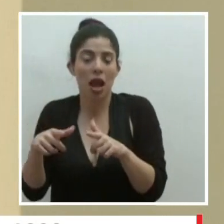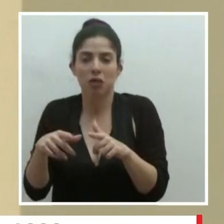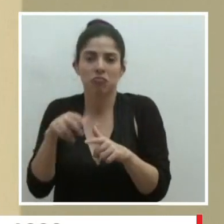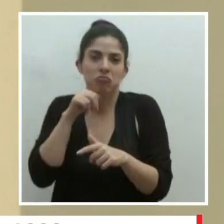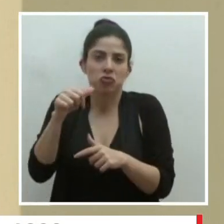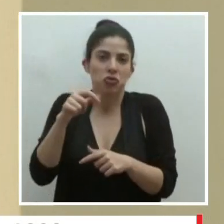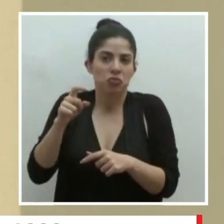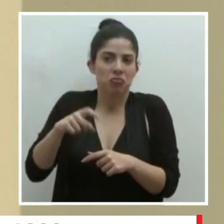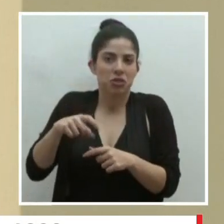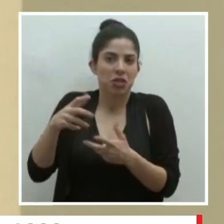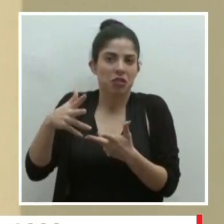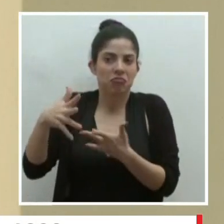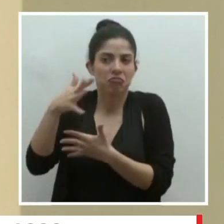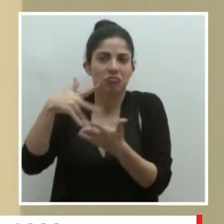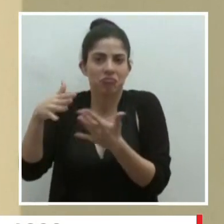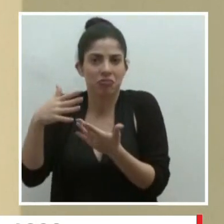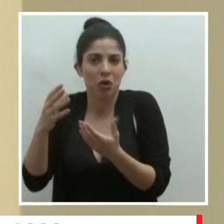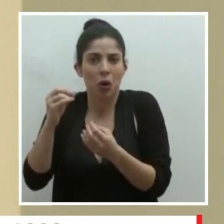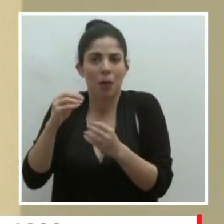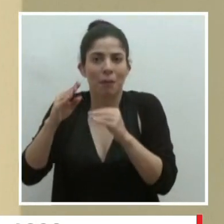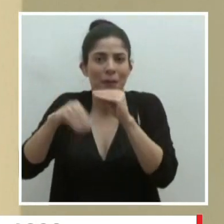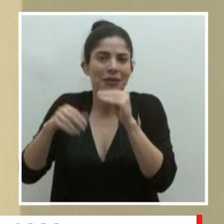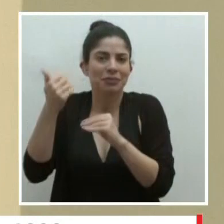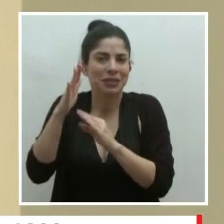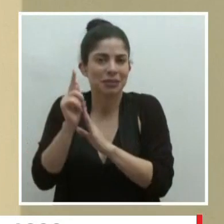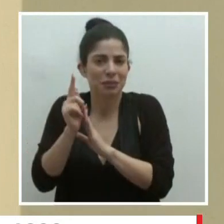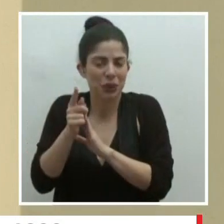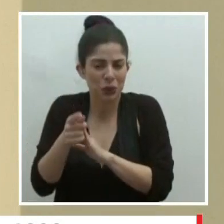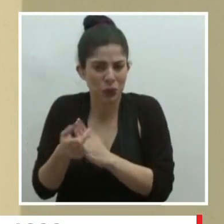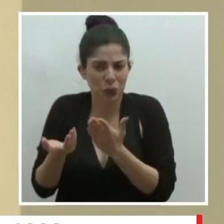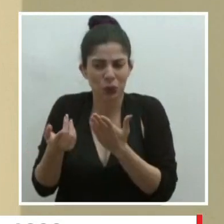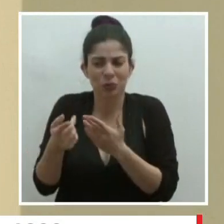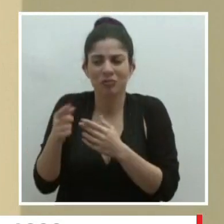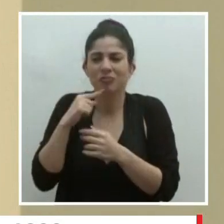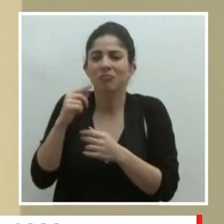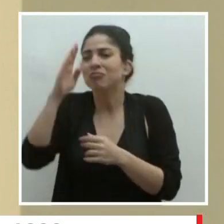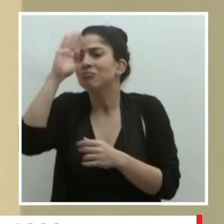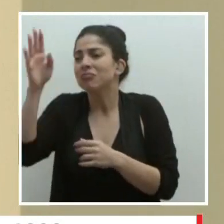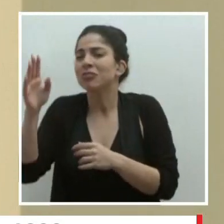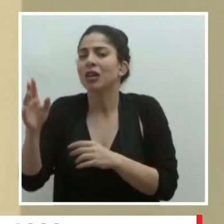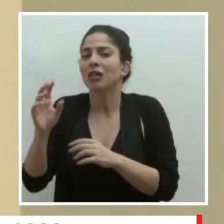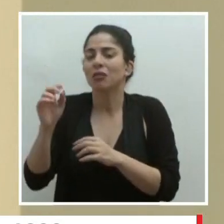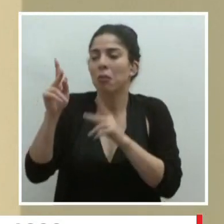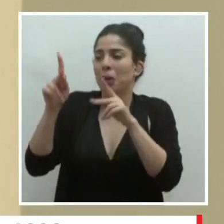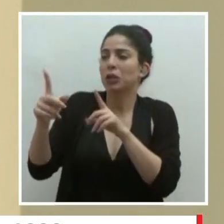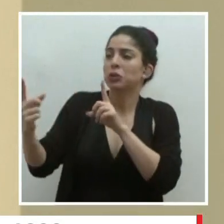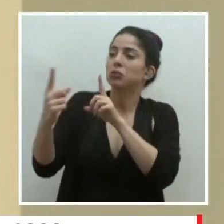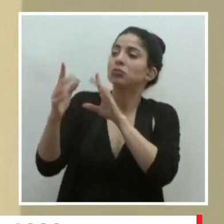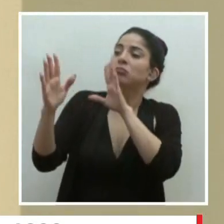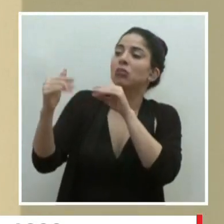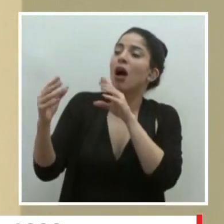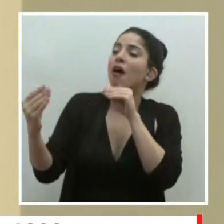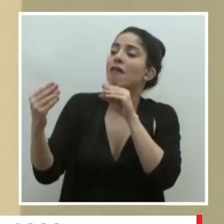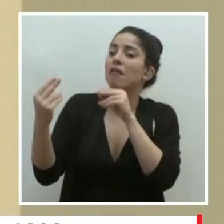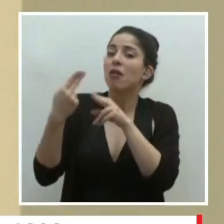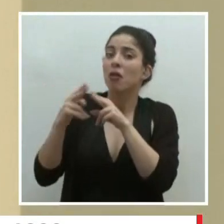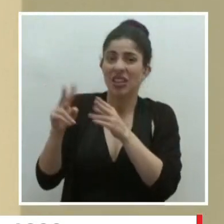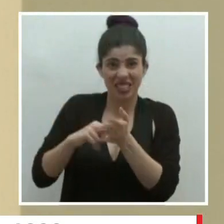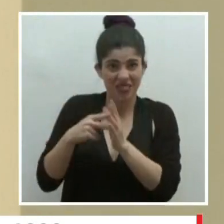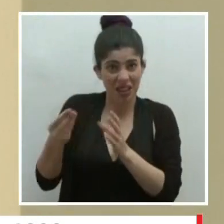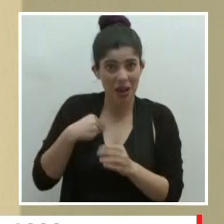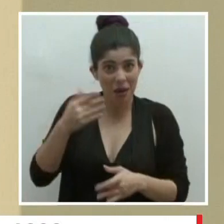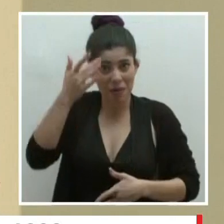interacción que pasa más de los 15 minutos, es algo muy en realidad de saludar, no es porque usted saluda a alguien y le habló, ya por eso se va a infectar.